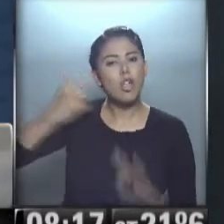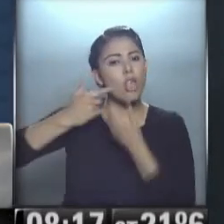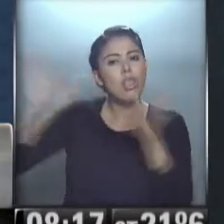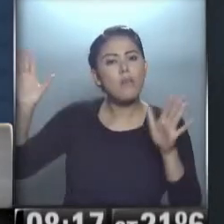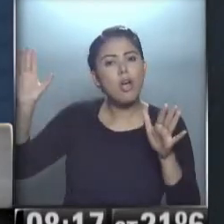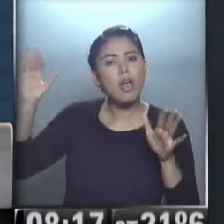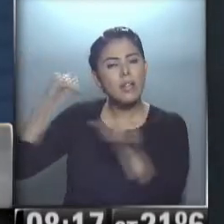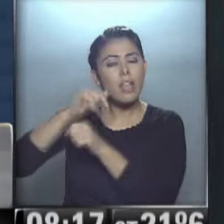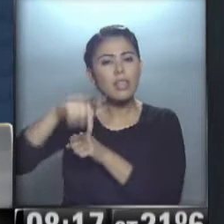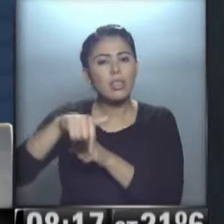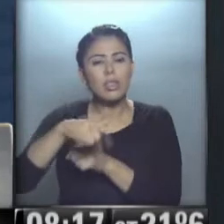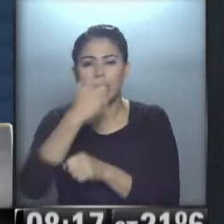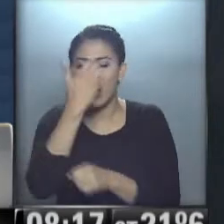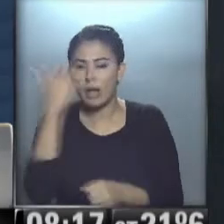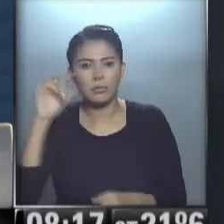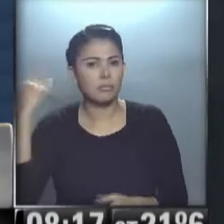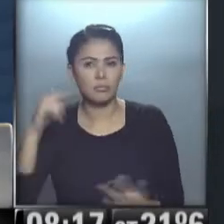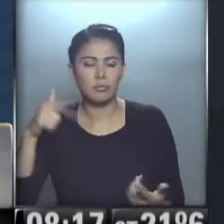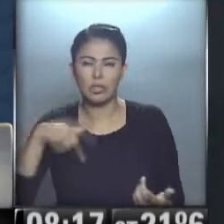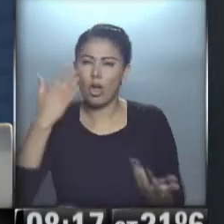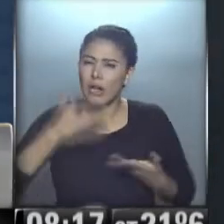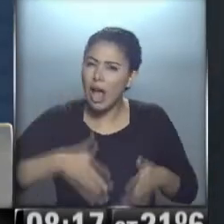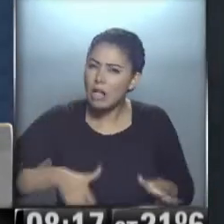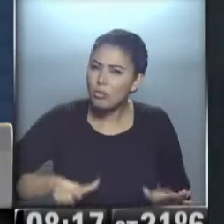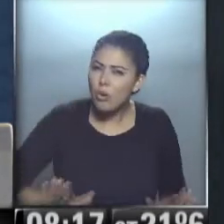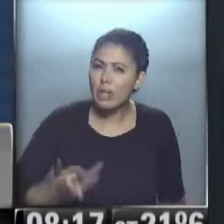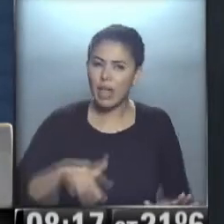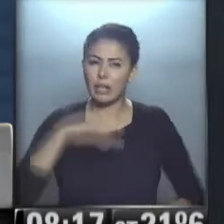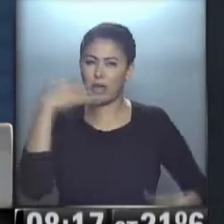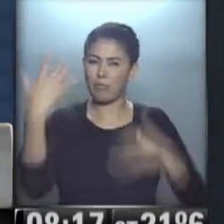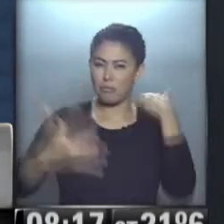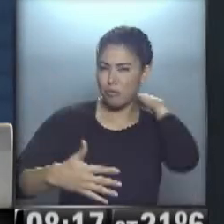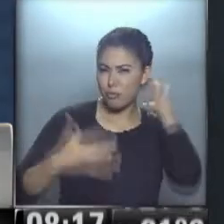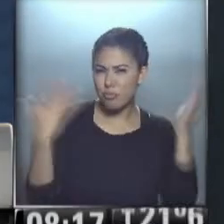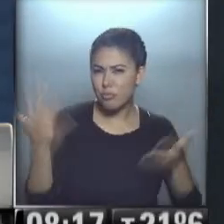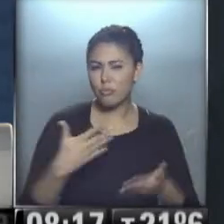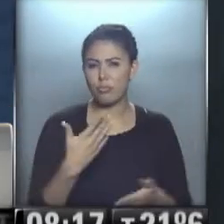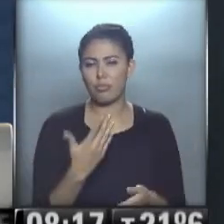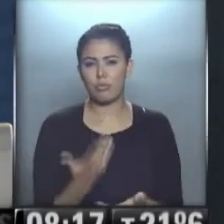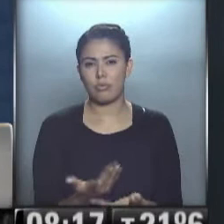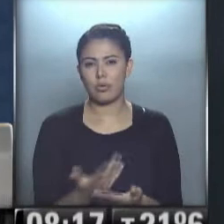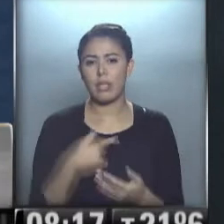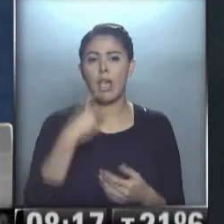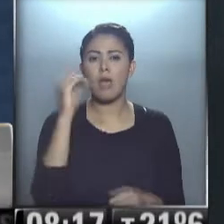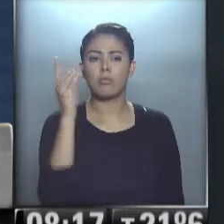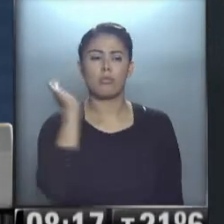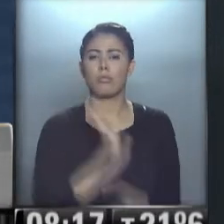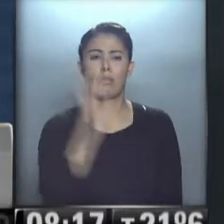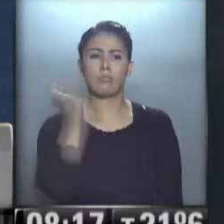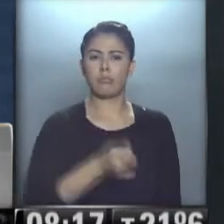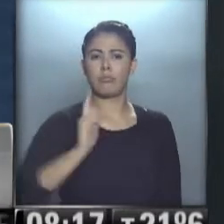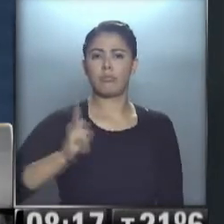No es casualidad que esta caricatura de efecto autoritario